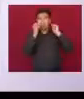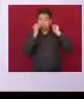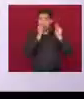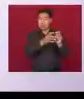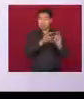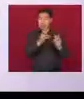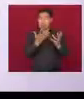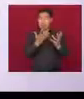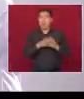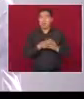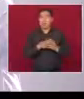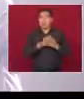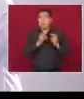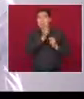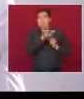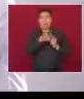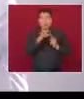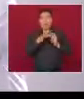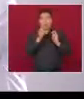son encargos. Gracias.